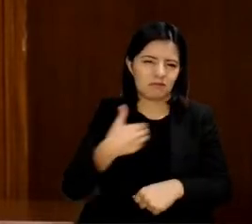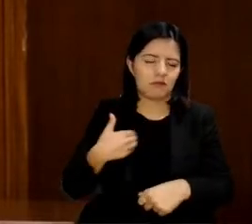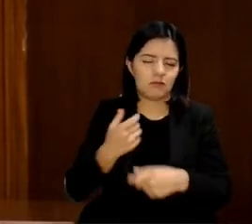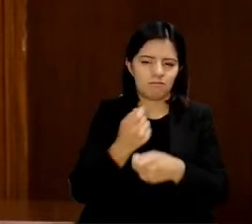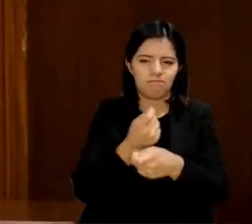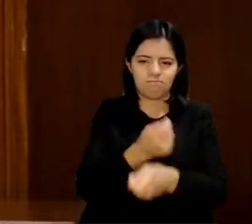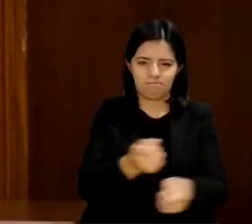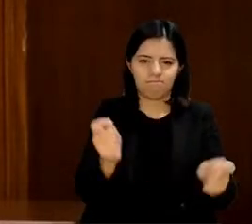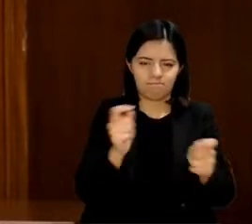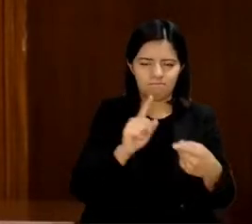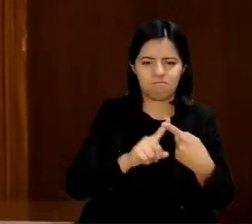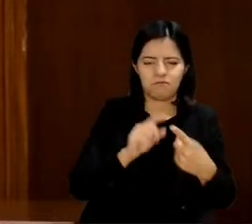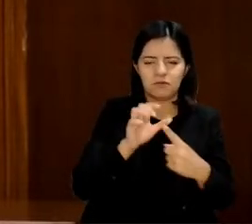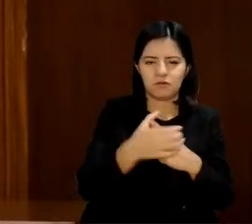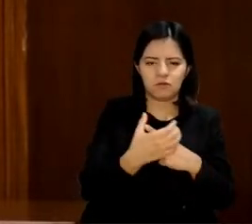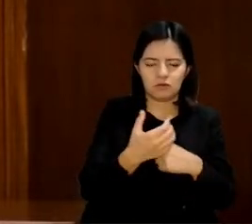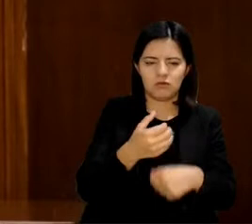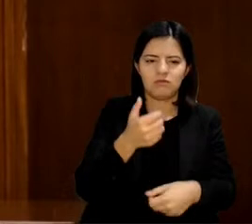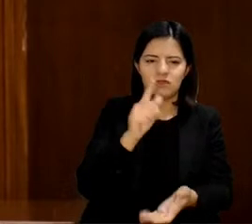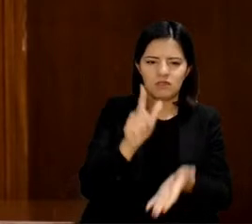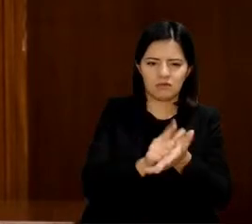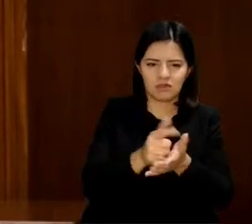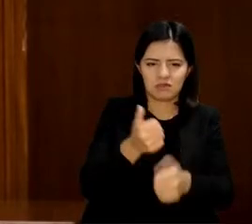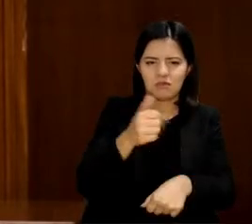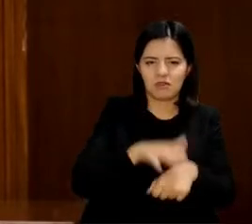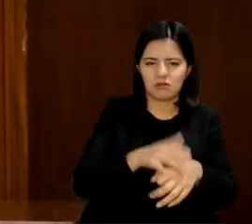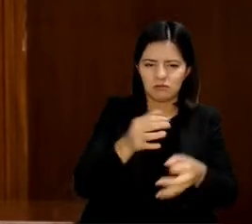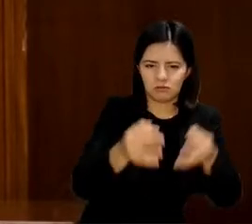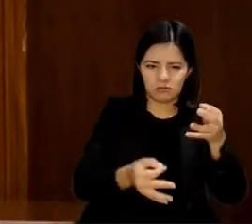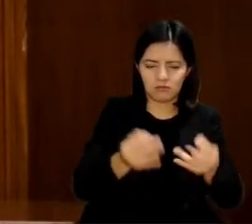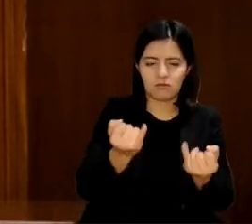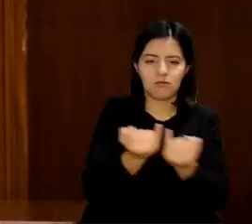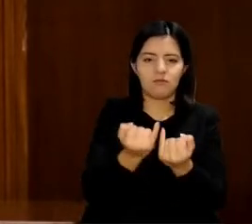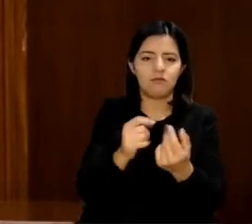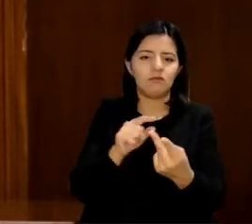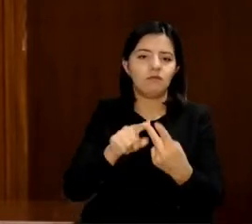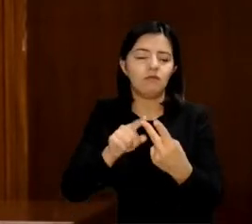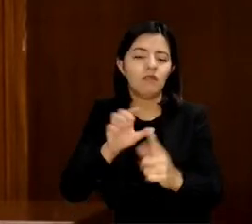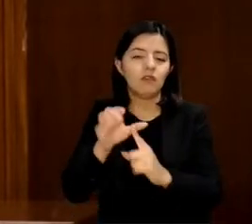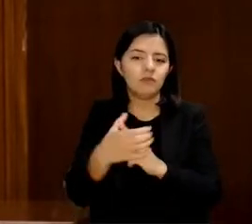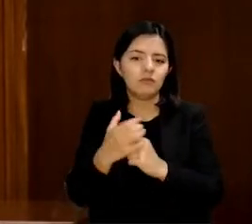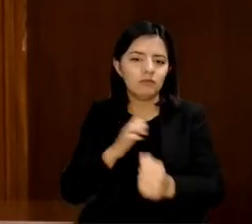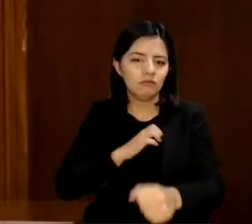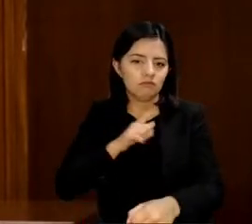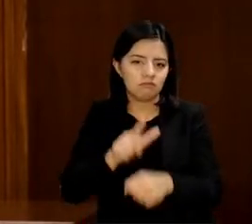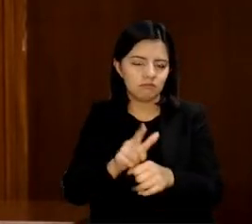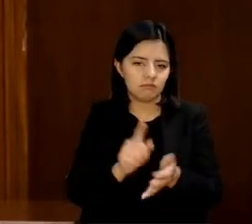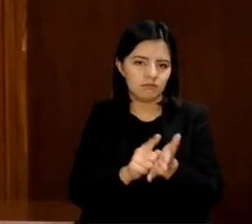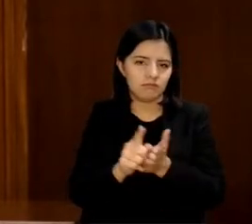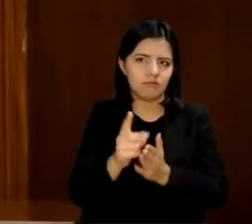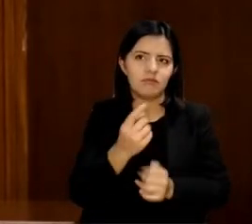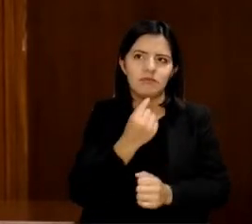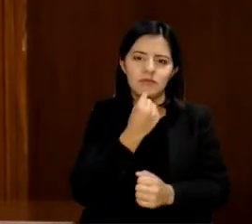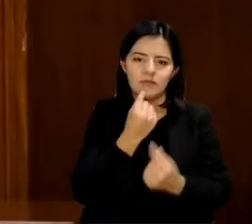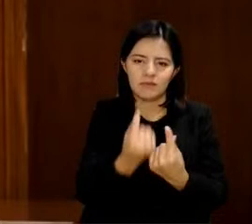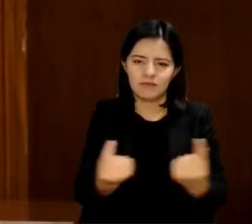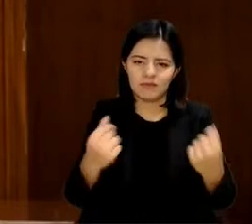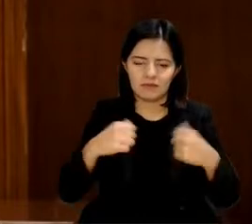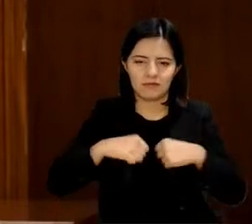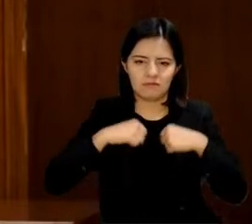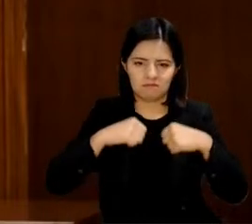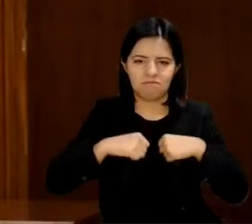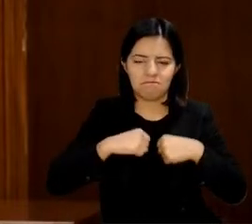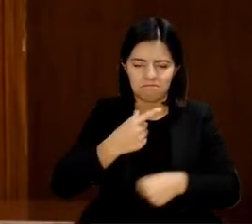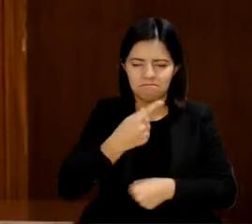Procuración y Administración de Justicia y de la Comisión Especial de los Derechos de las Niñas, Niños, Adolescentes y Primera